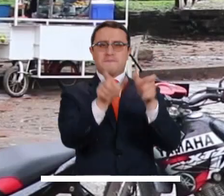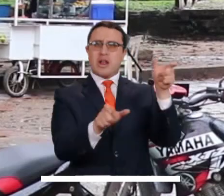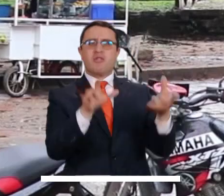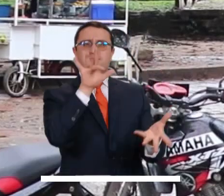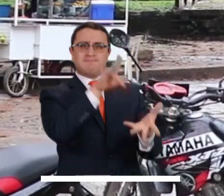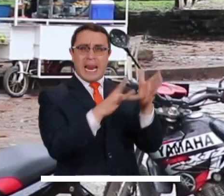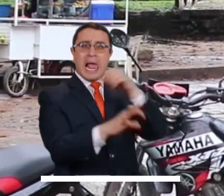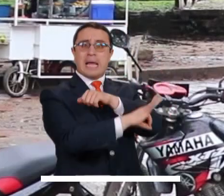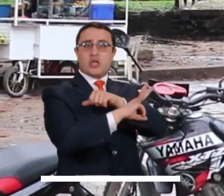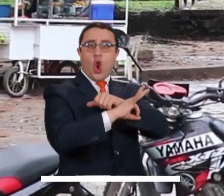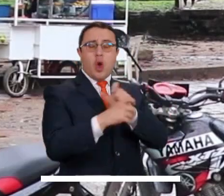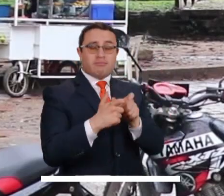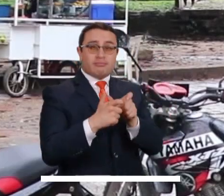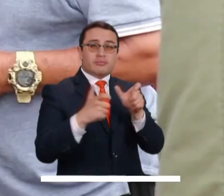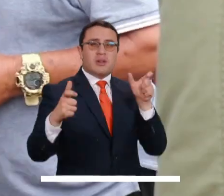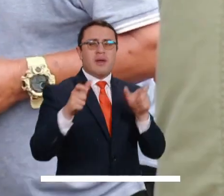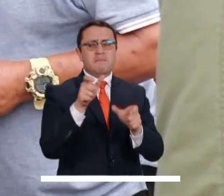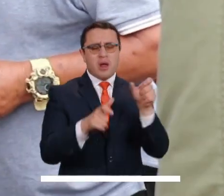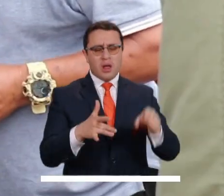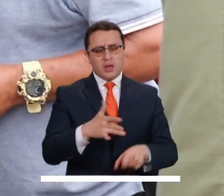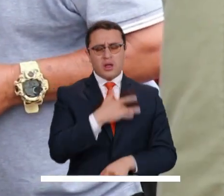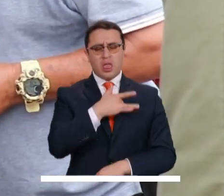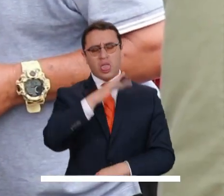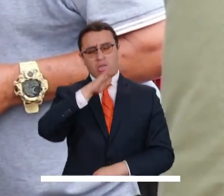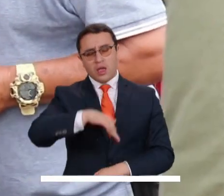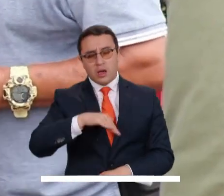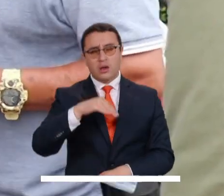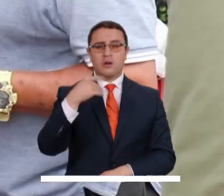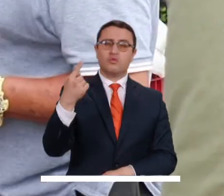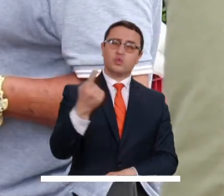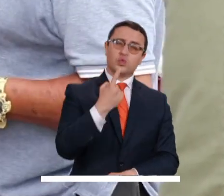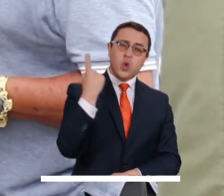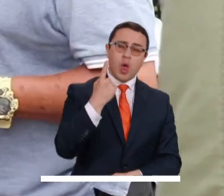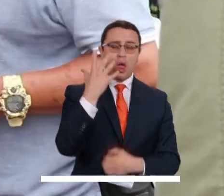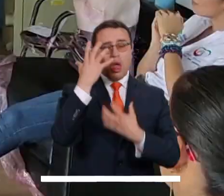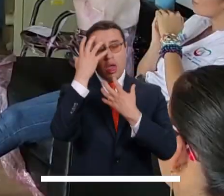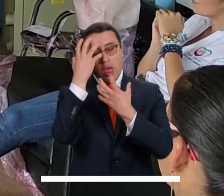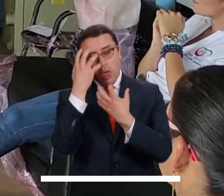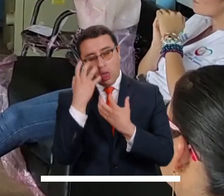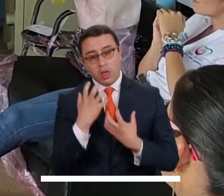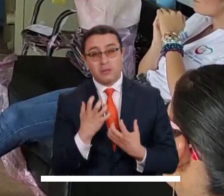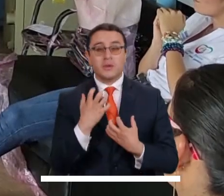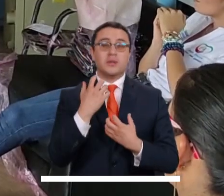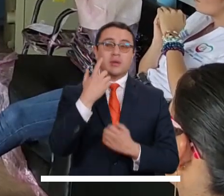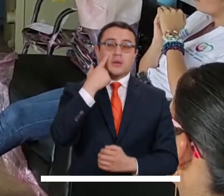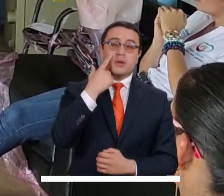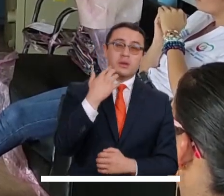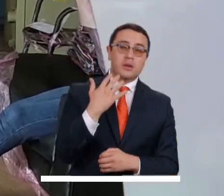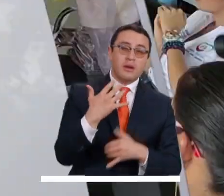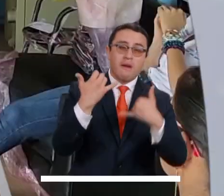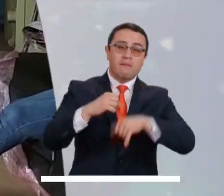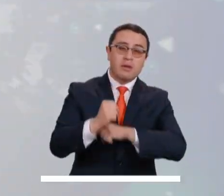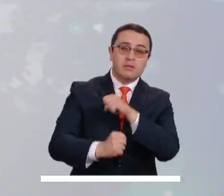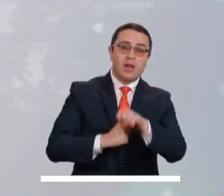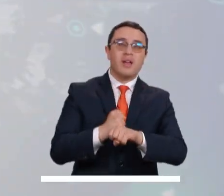Los pacientes revelan sentimientos de soledad o depresión que salen a flote con la nostalgia del fin de año.